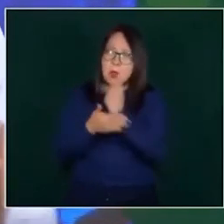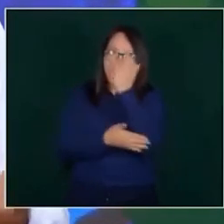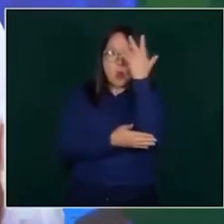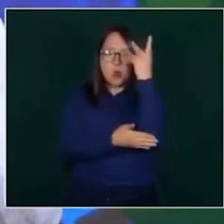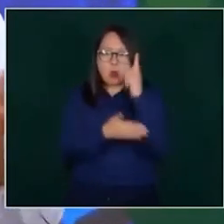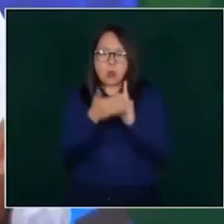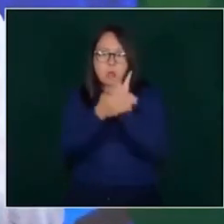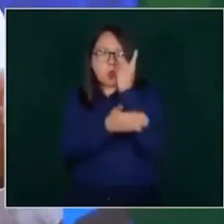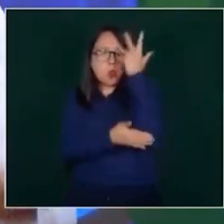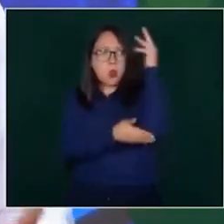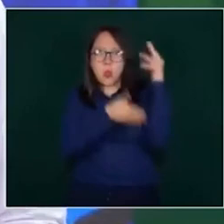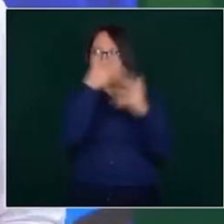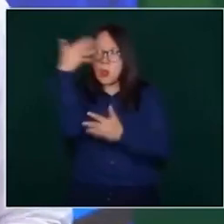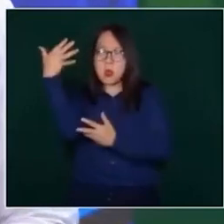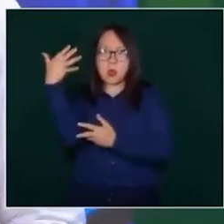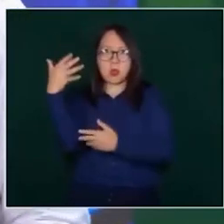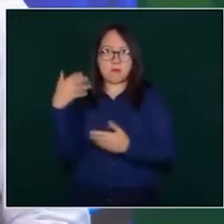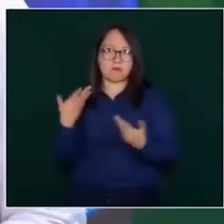para